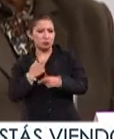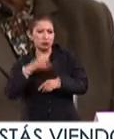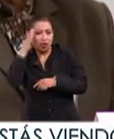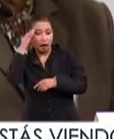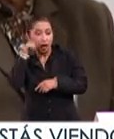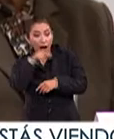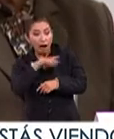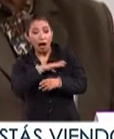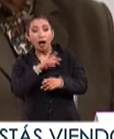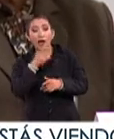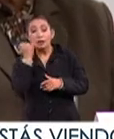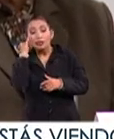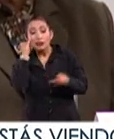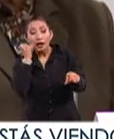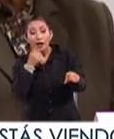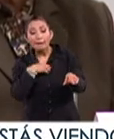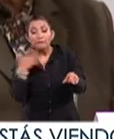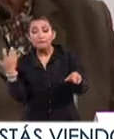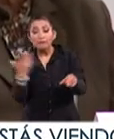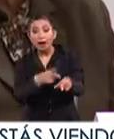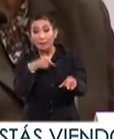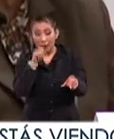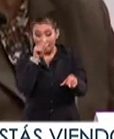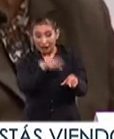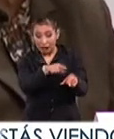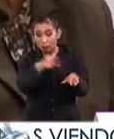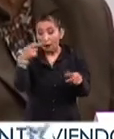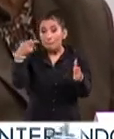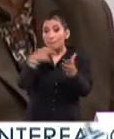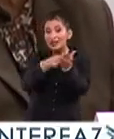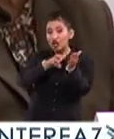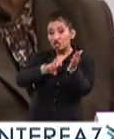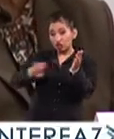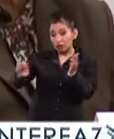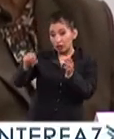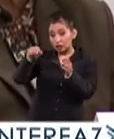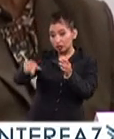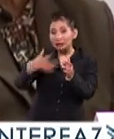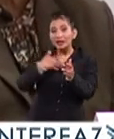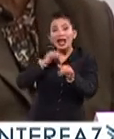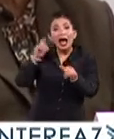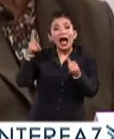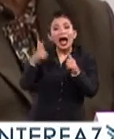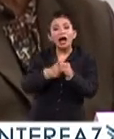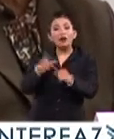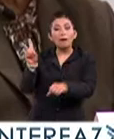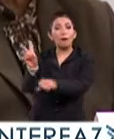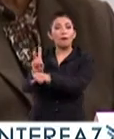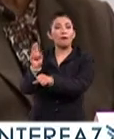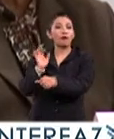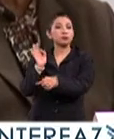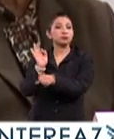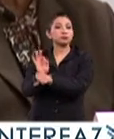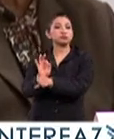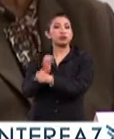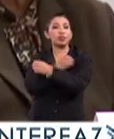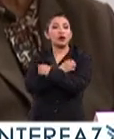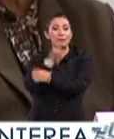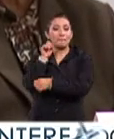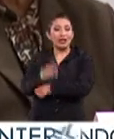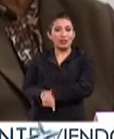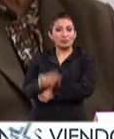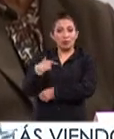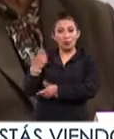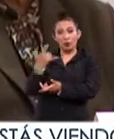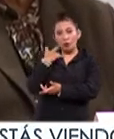como indígenas. Pero de estos, solo 1,800 tienen algún tipo de seguimiento educativo por parte del